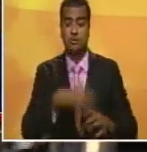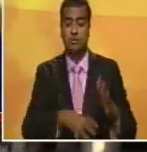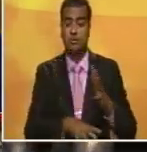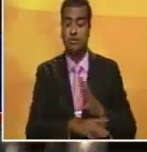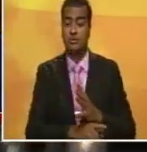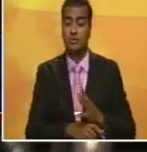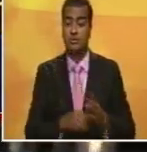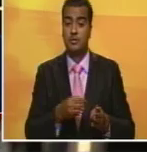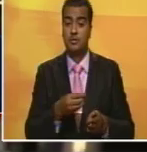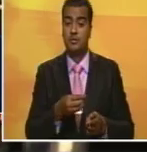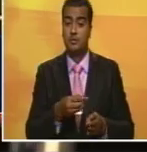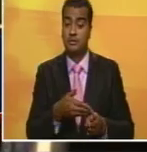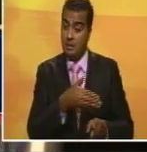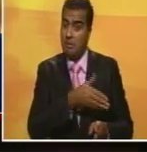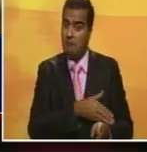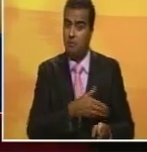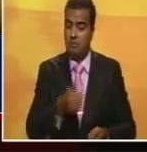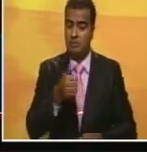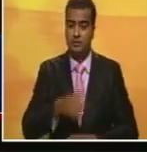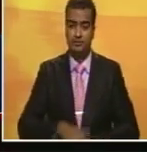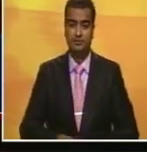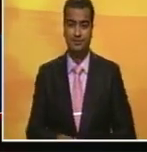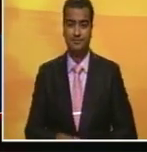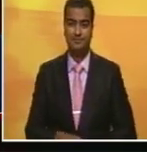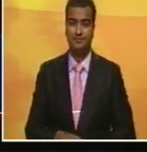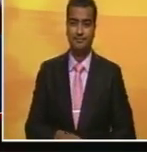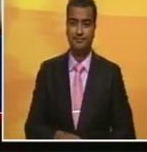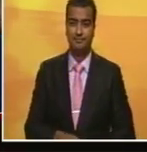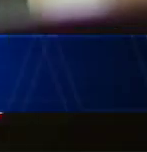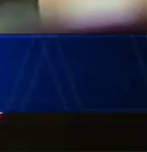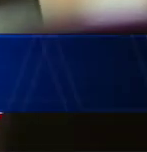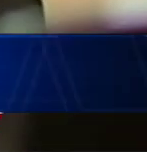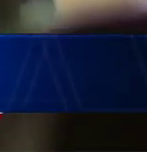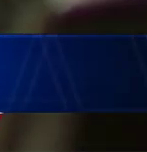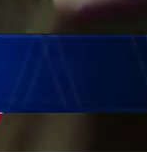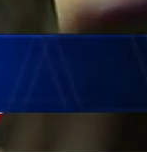sobornos. Los detalles al regreso.